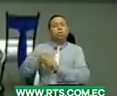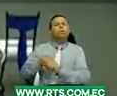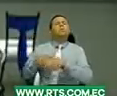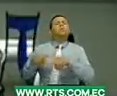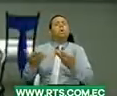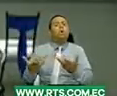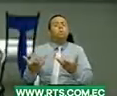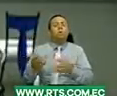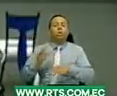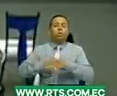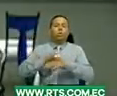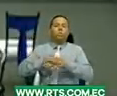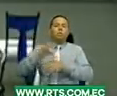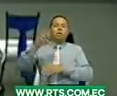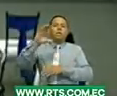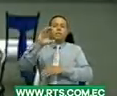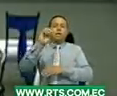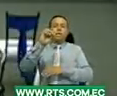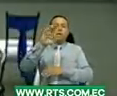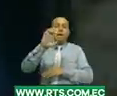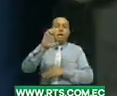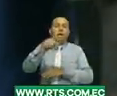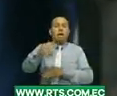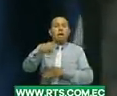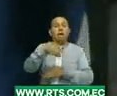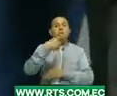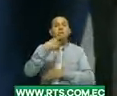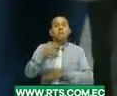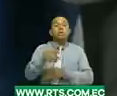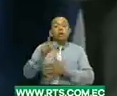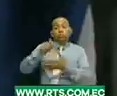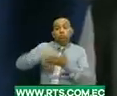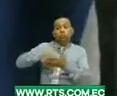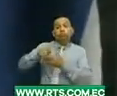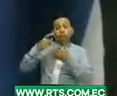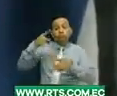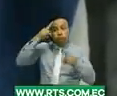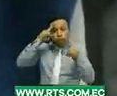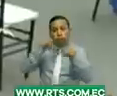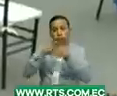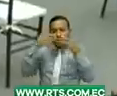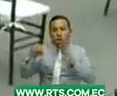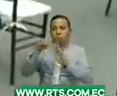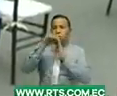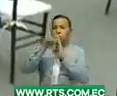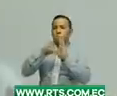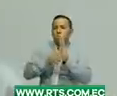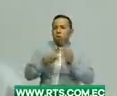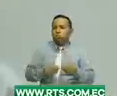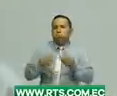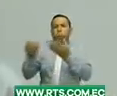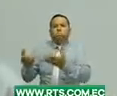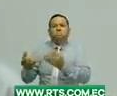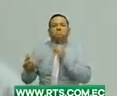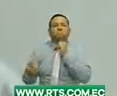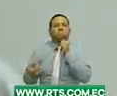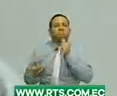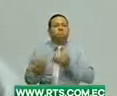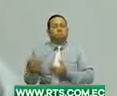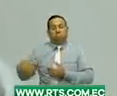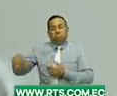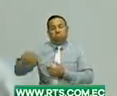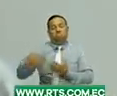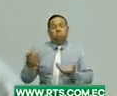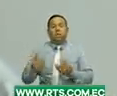el CNE aún no ha emitido la resolución sobre la calificación en firme de todos los candidatos a esta dignidad. Carlos Aguinaga, expresidente